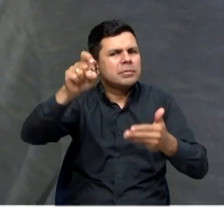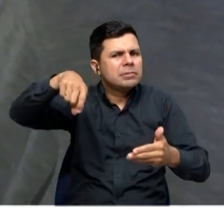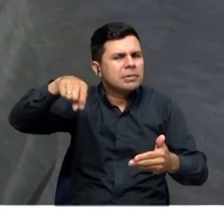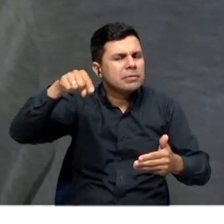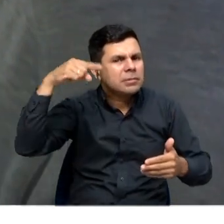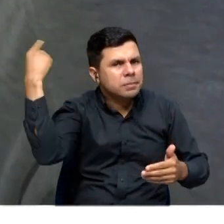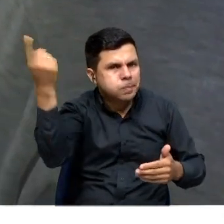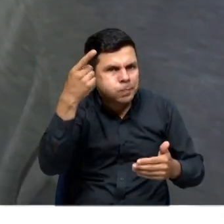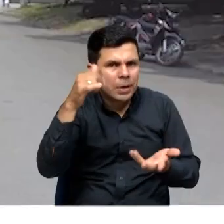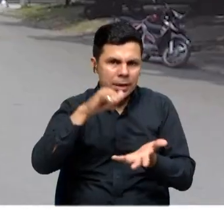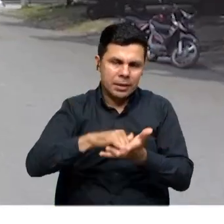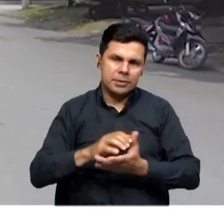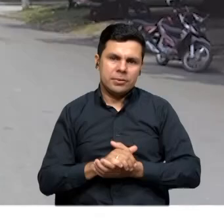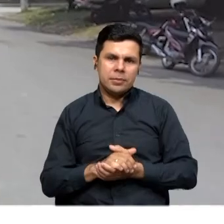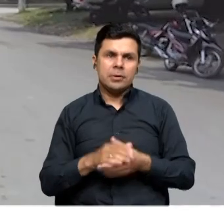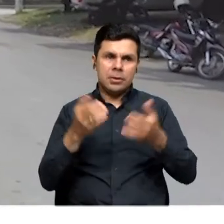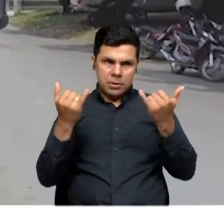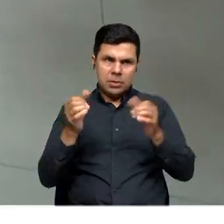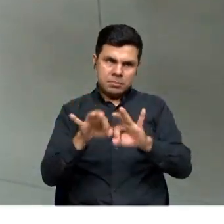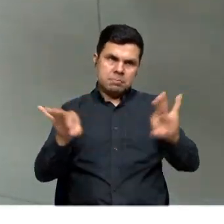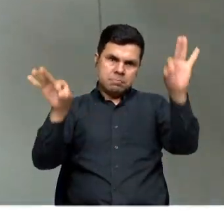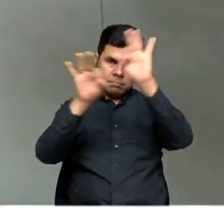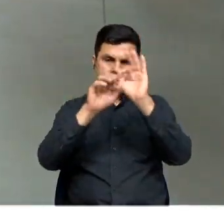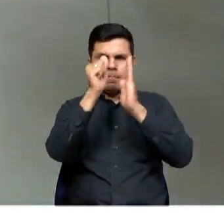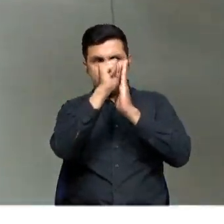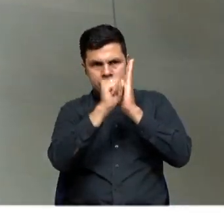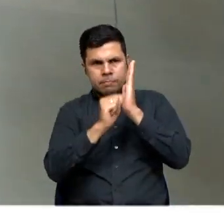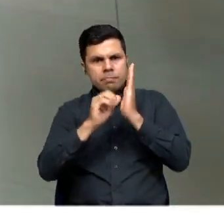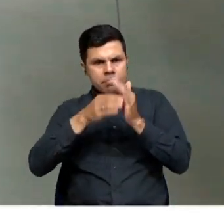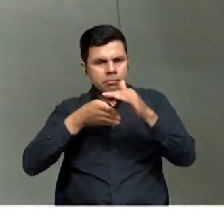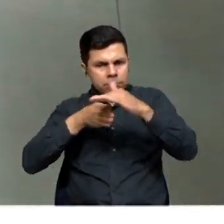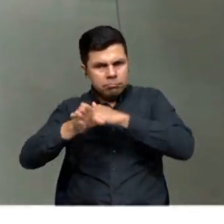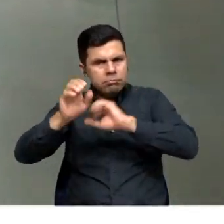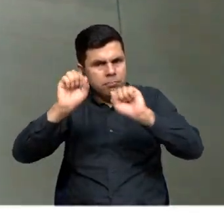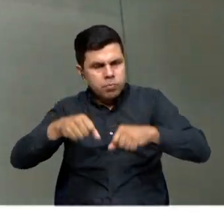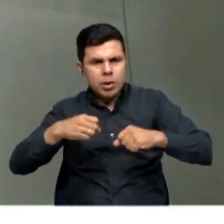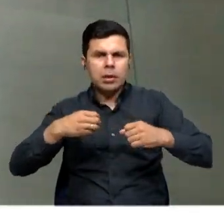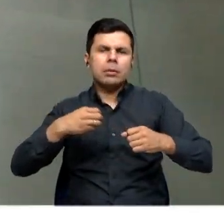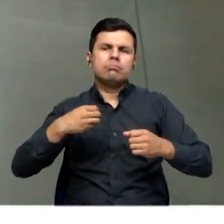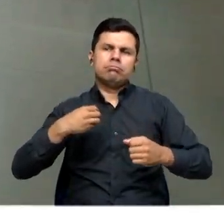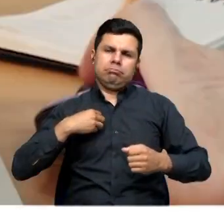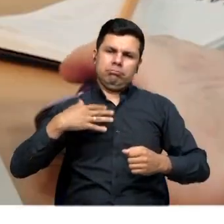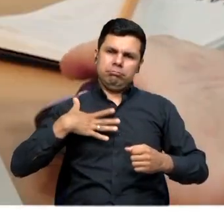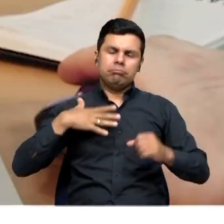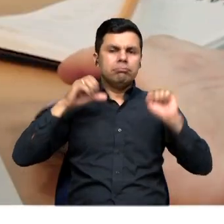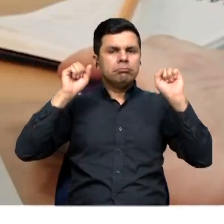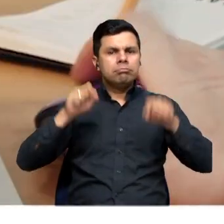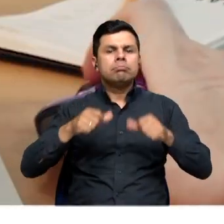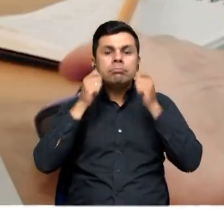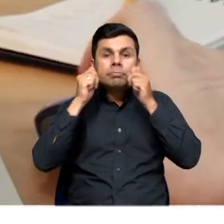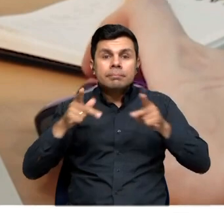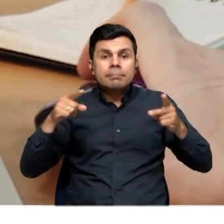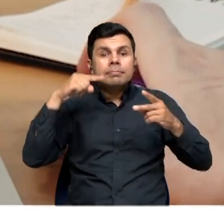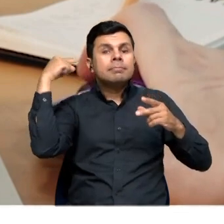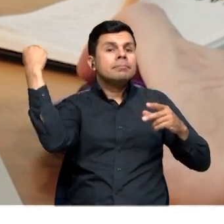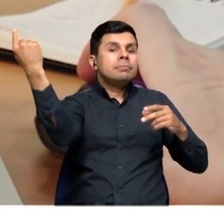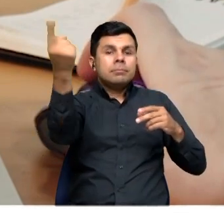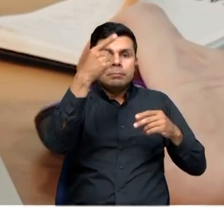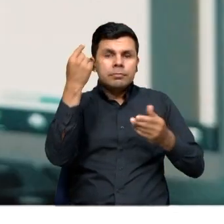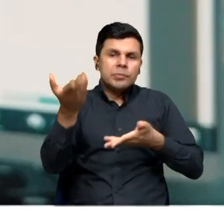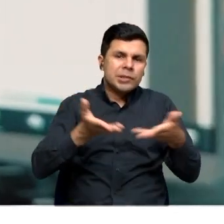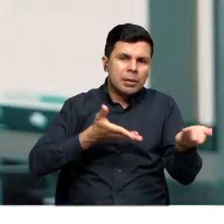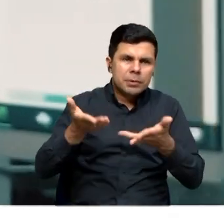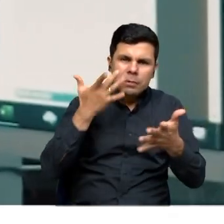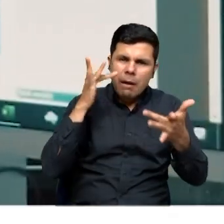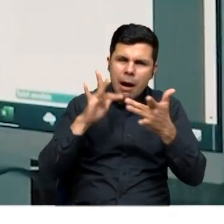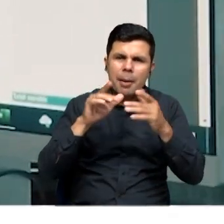técnicos. Recuerda que este programa te brinda facilidades de acceso a su oferta comercial al permitirte pagar los servicios que adquieras a